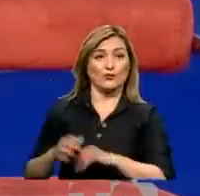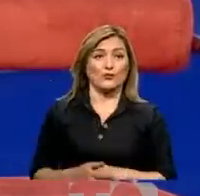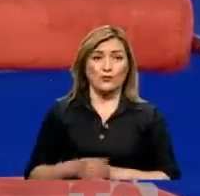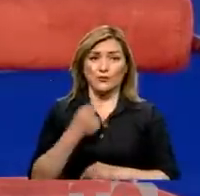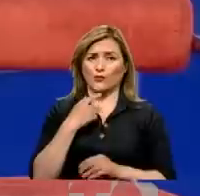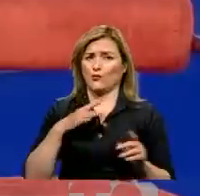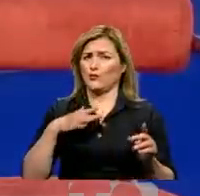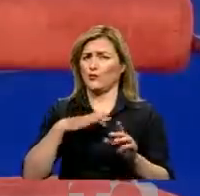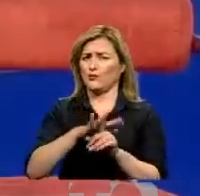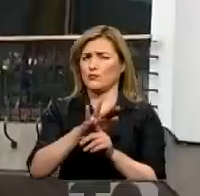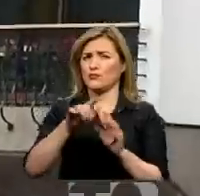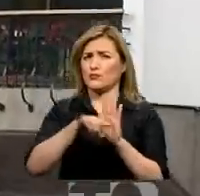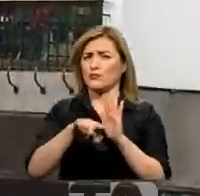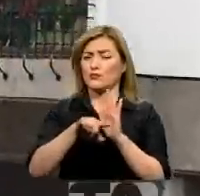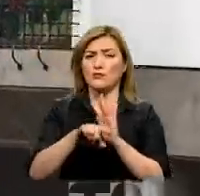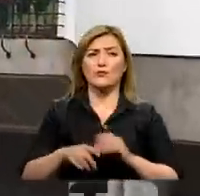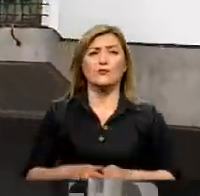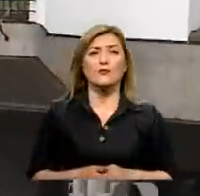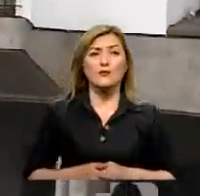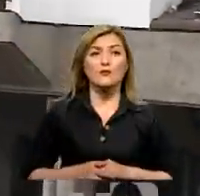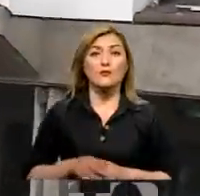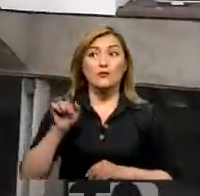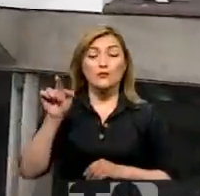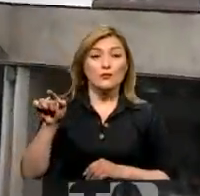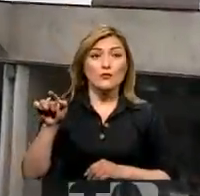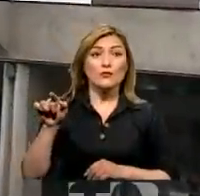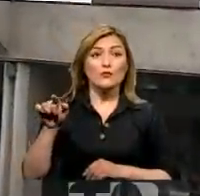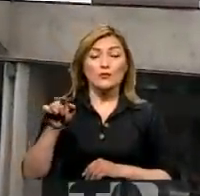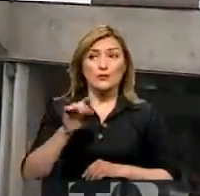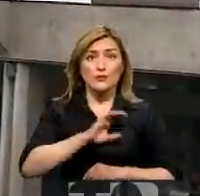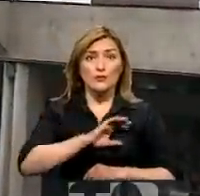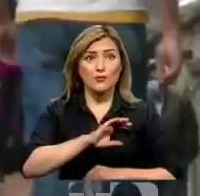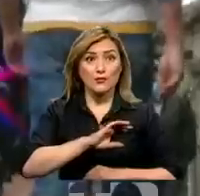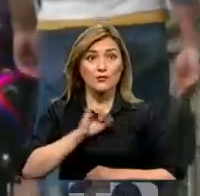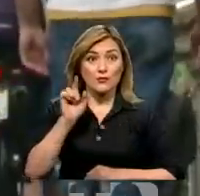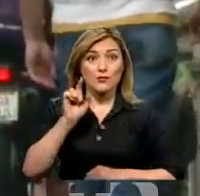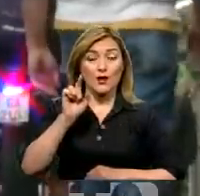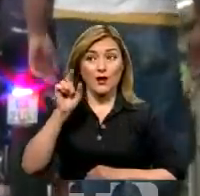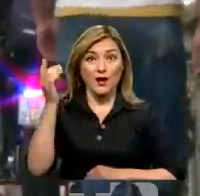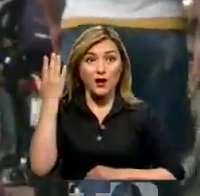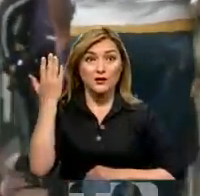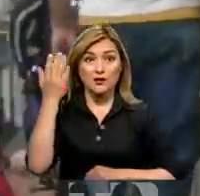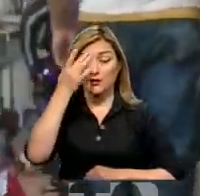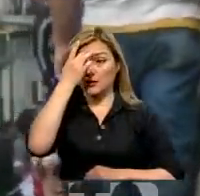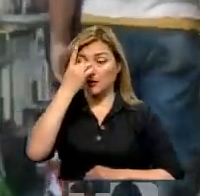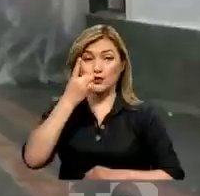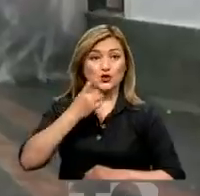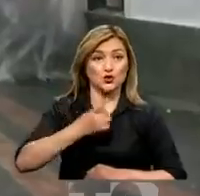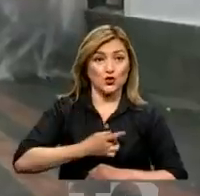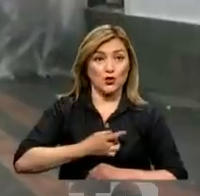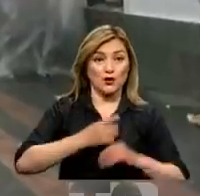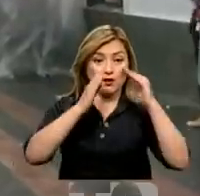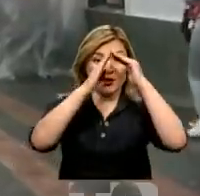al sector. La decisión de mudar al Ejecutivo del municipio de Quito sorprendió al gremio del sector